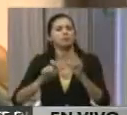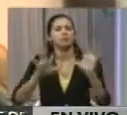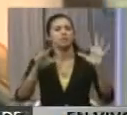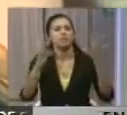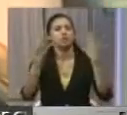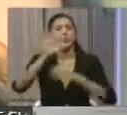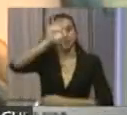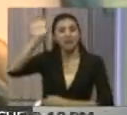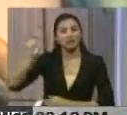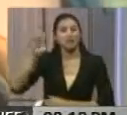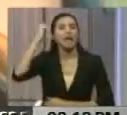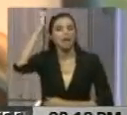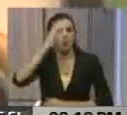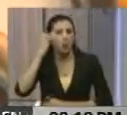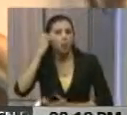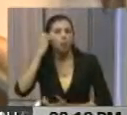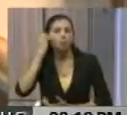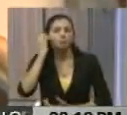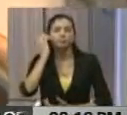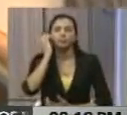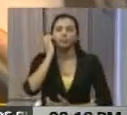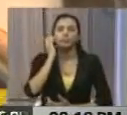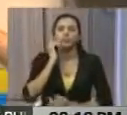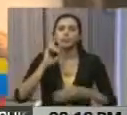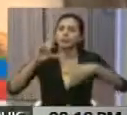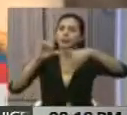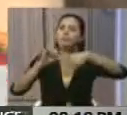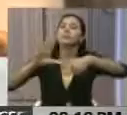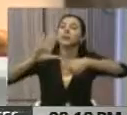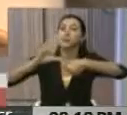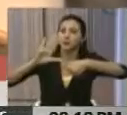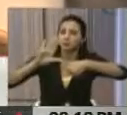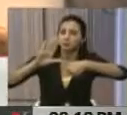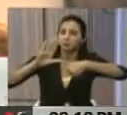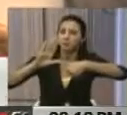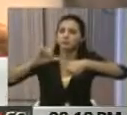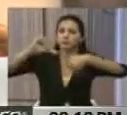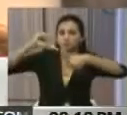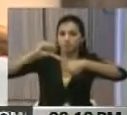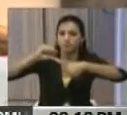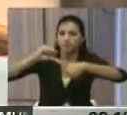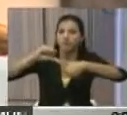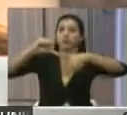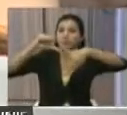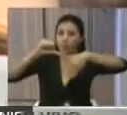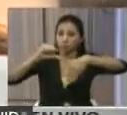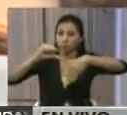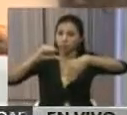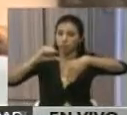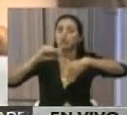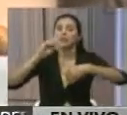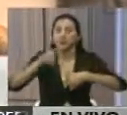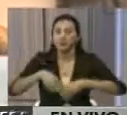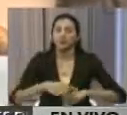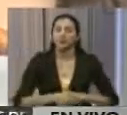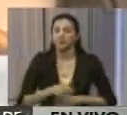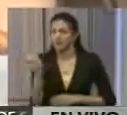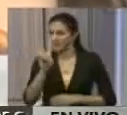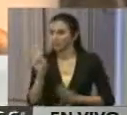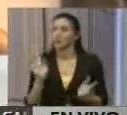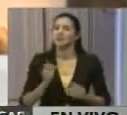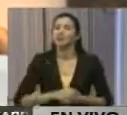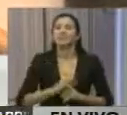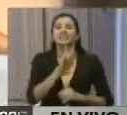18 países de Europa, América del Norte, América Central, América del Sur y por supuesto Venezuela.